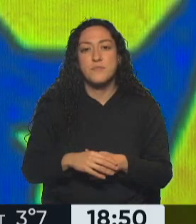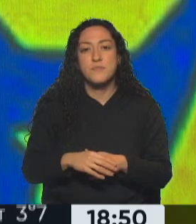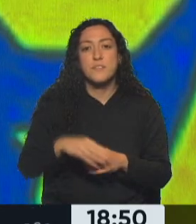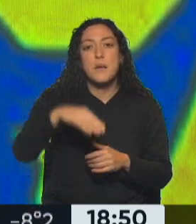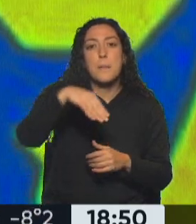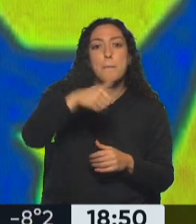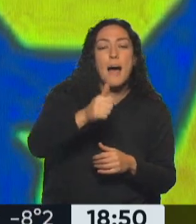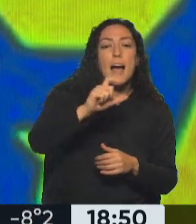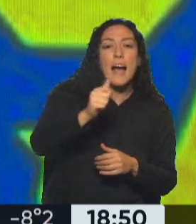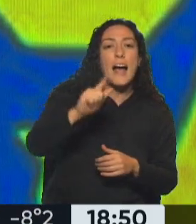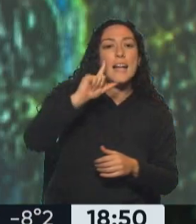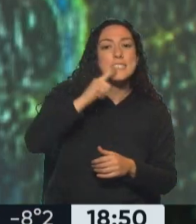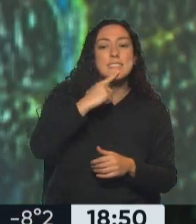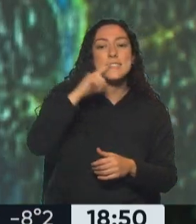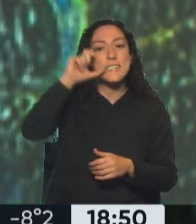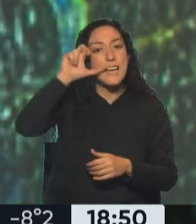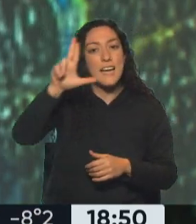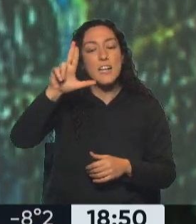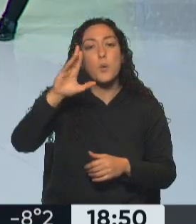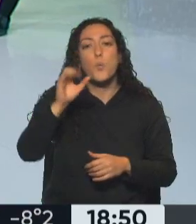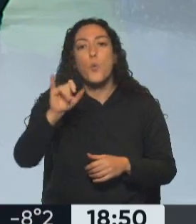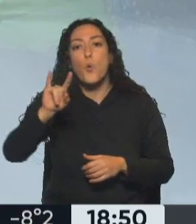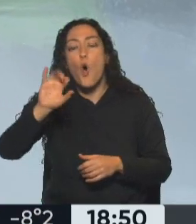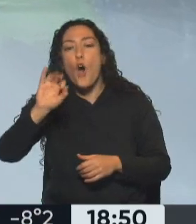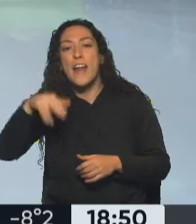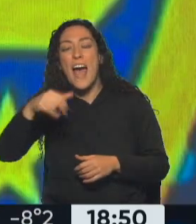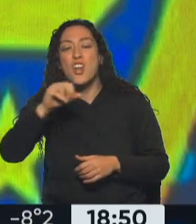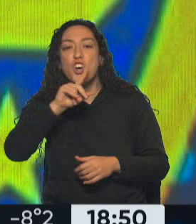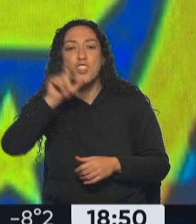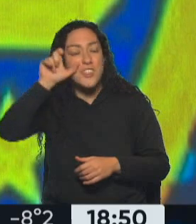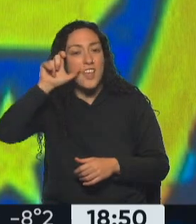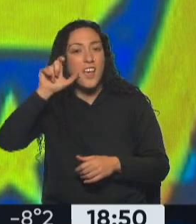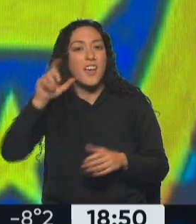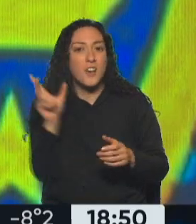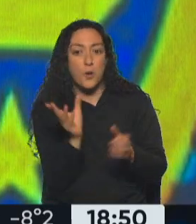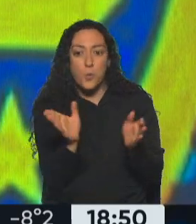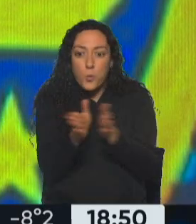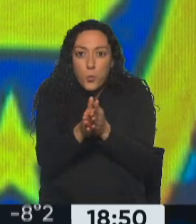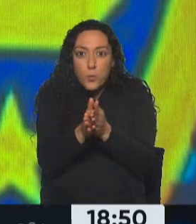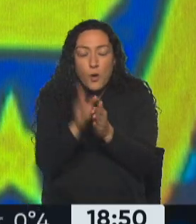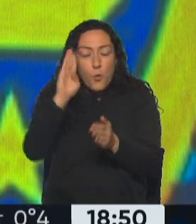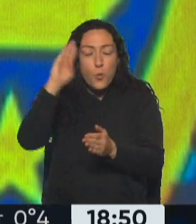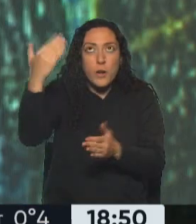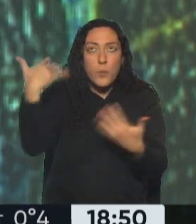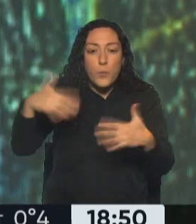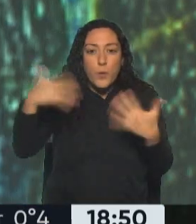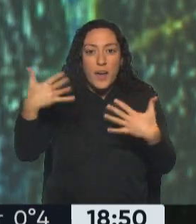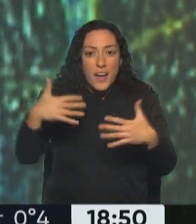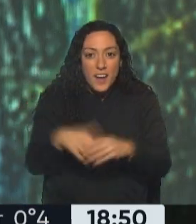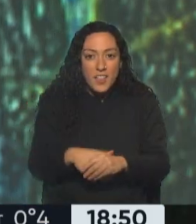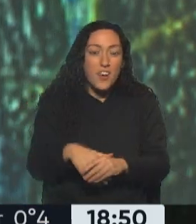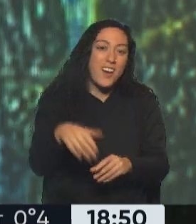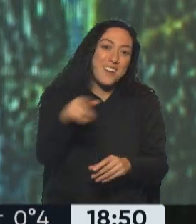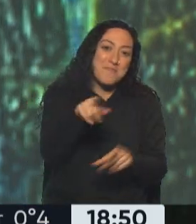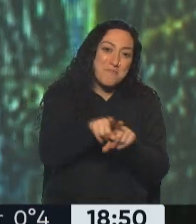Justo esos dos apellidos ahí. Claro, juntos, ¿no? Claro, por Sabemos supuesto. Sabemos a qué remiten el recuerdo, ¿no? De grandes jugadores también. Claro, del Colorado, ambos, que es el papá. Claro.